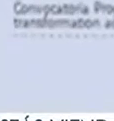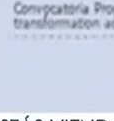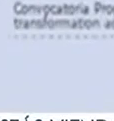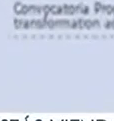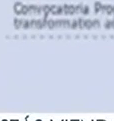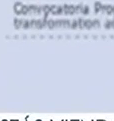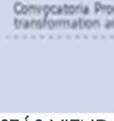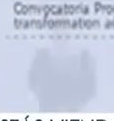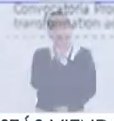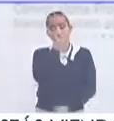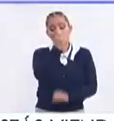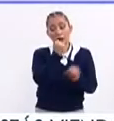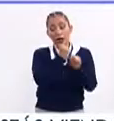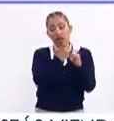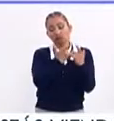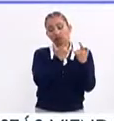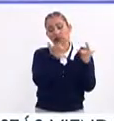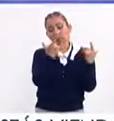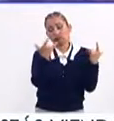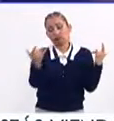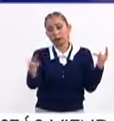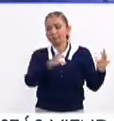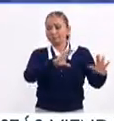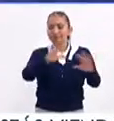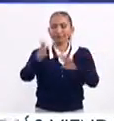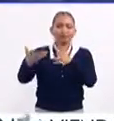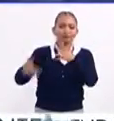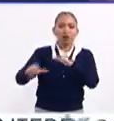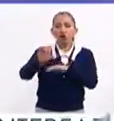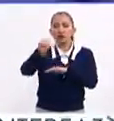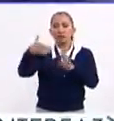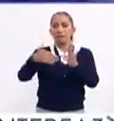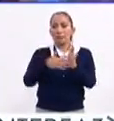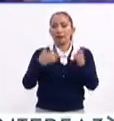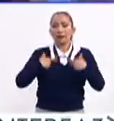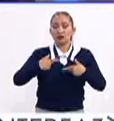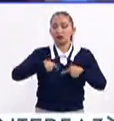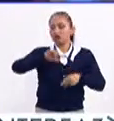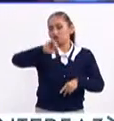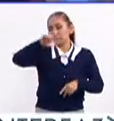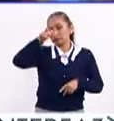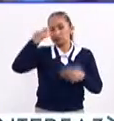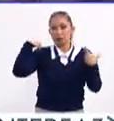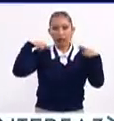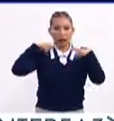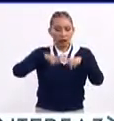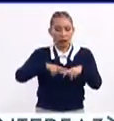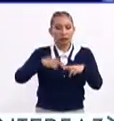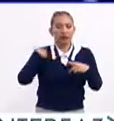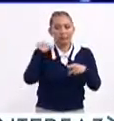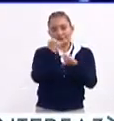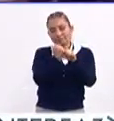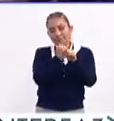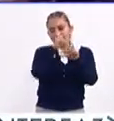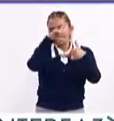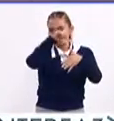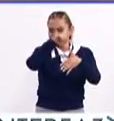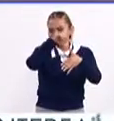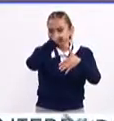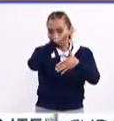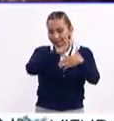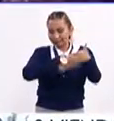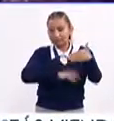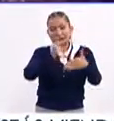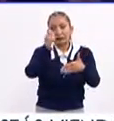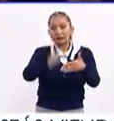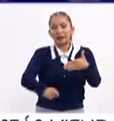Tiene 62 años de historia y ha formado alrededor de 11.000 especialistas, profesores y académicos en Latinoamérica.